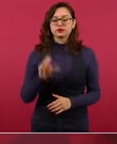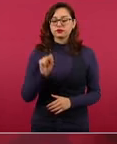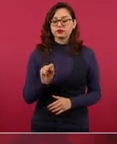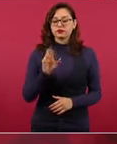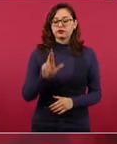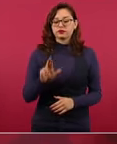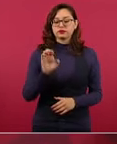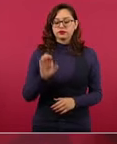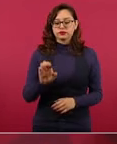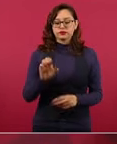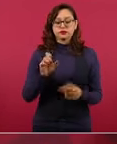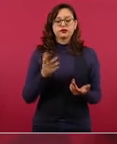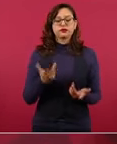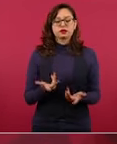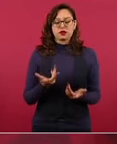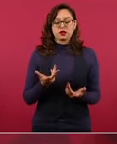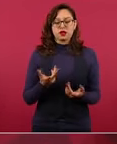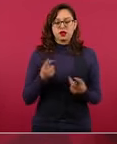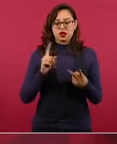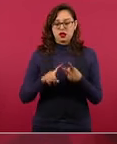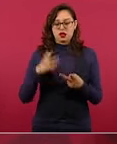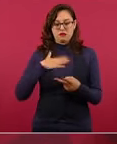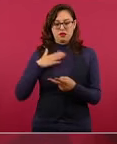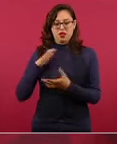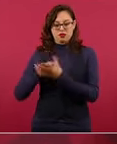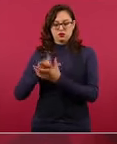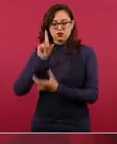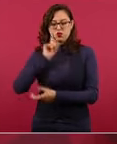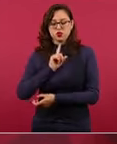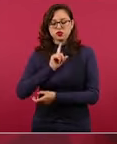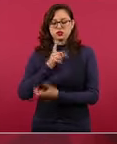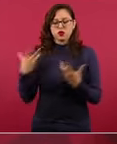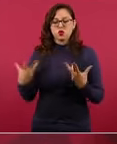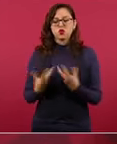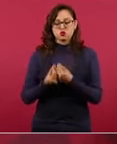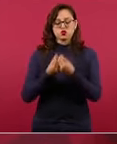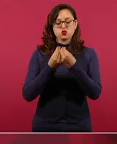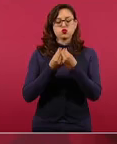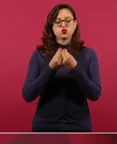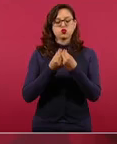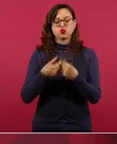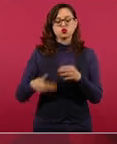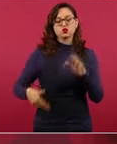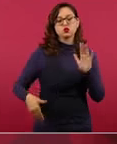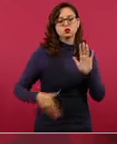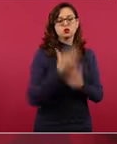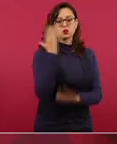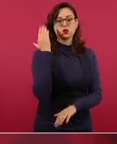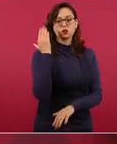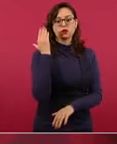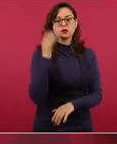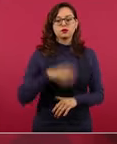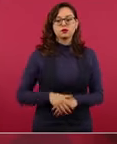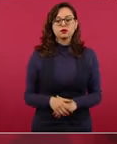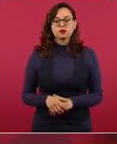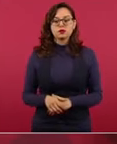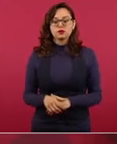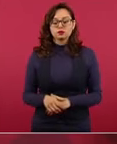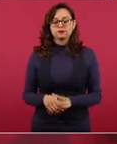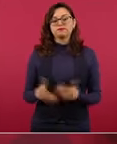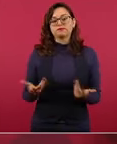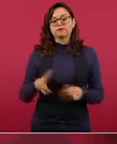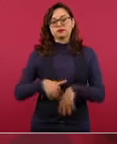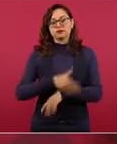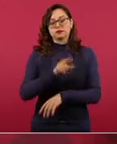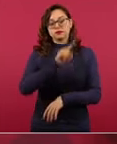me va a acompañar mi esposa porque está programada una reunión con la esposa